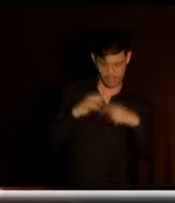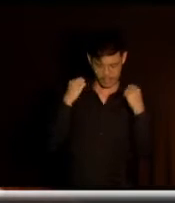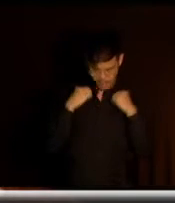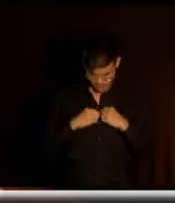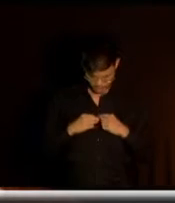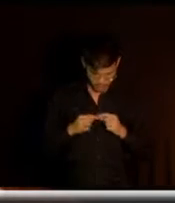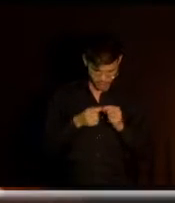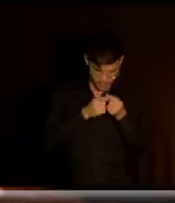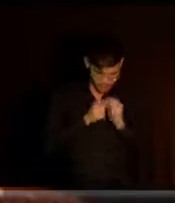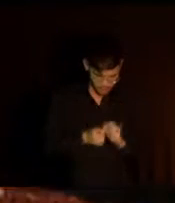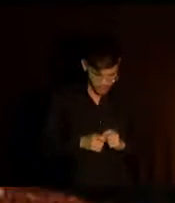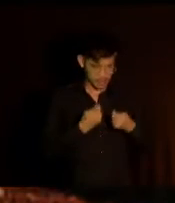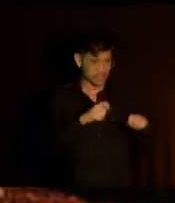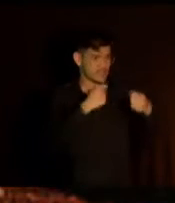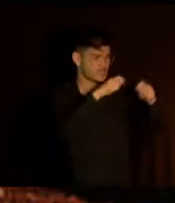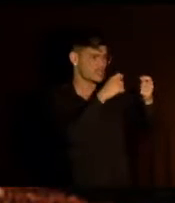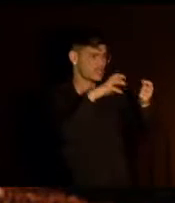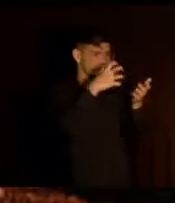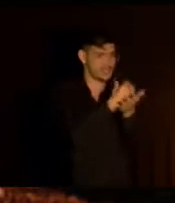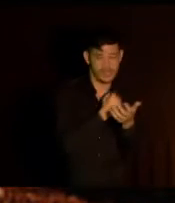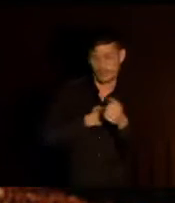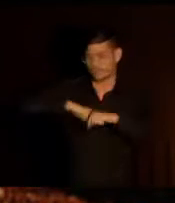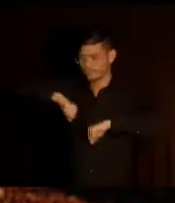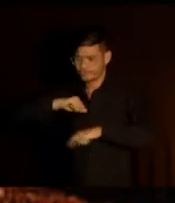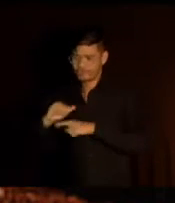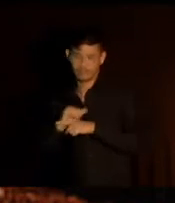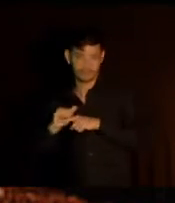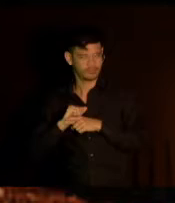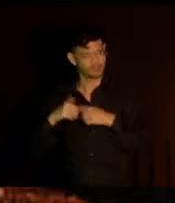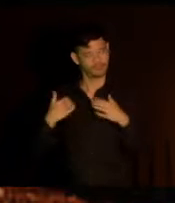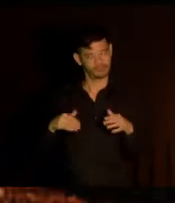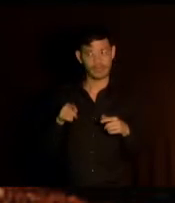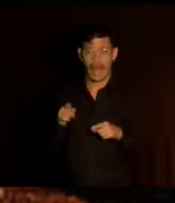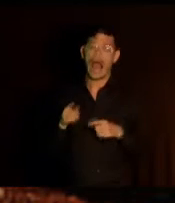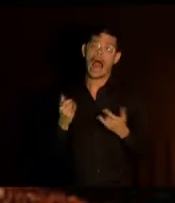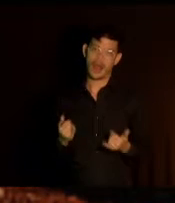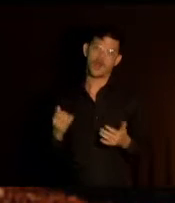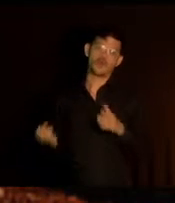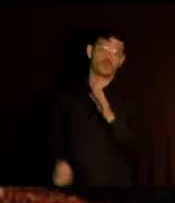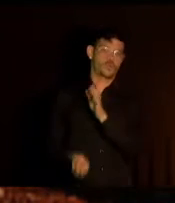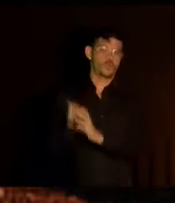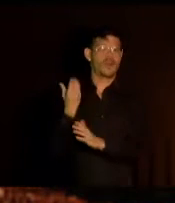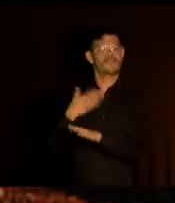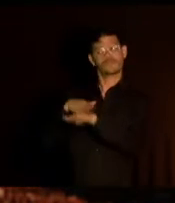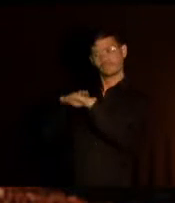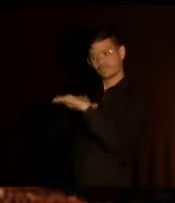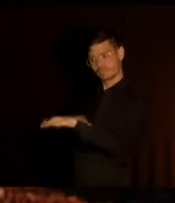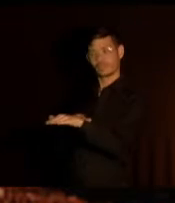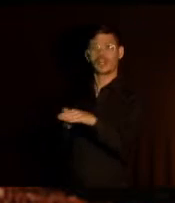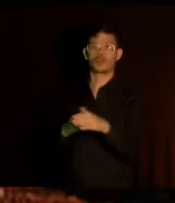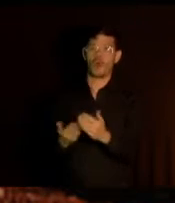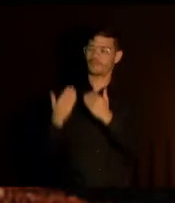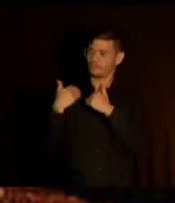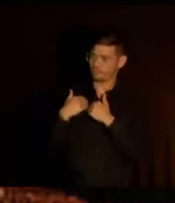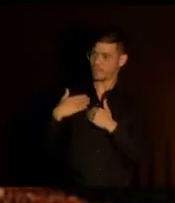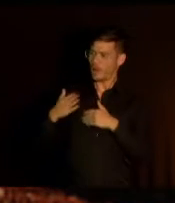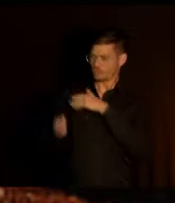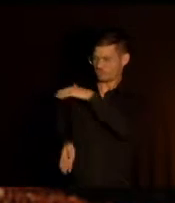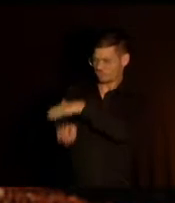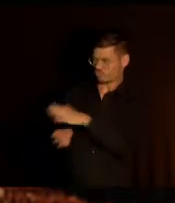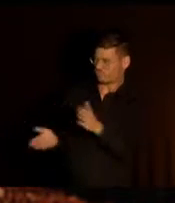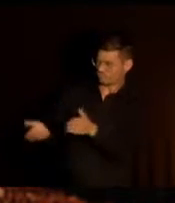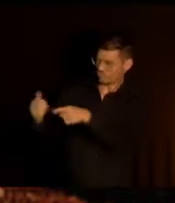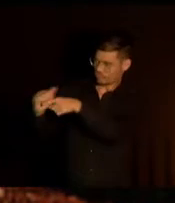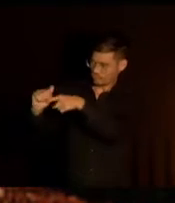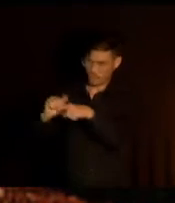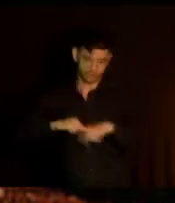Para ellos, pues van a tener un representante, va a estar garantizándole esa gestión para poder